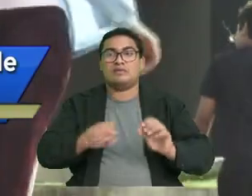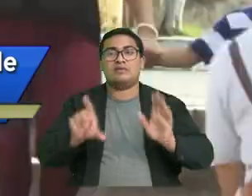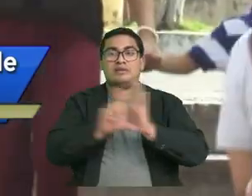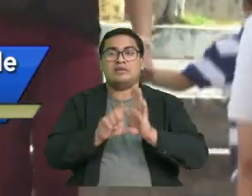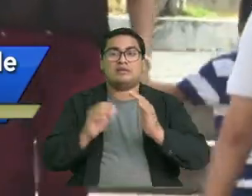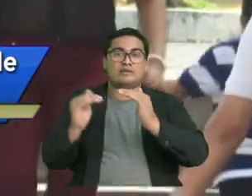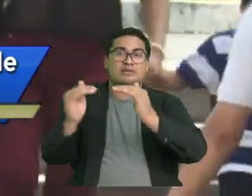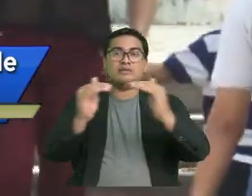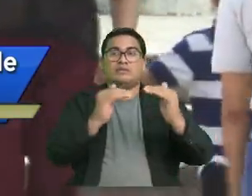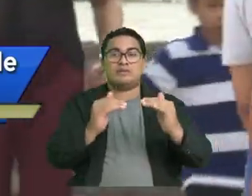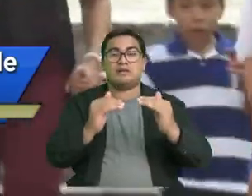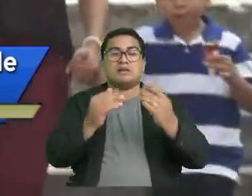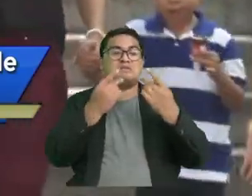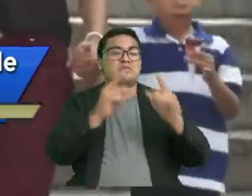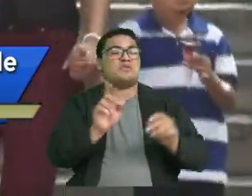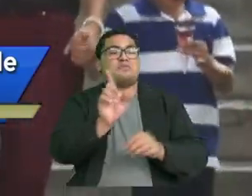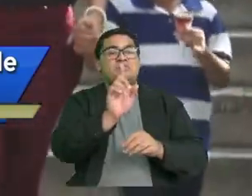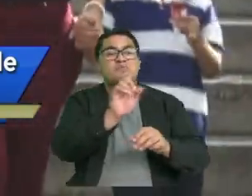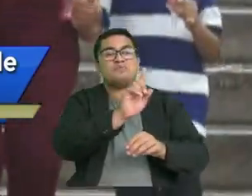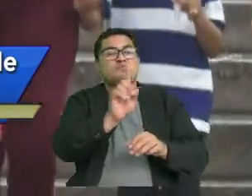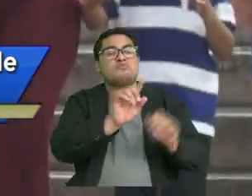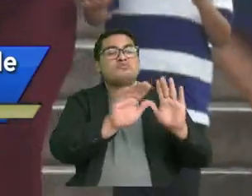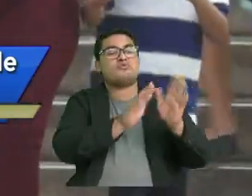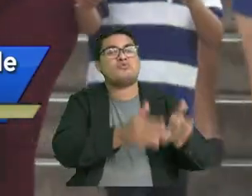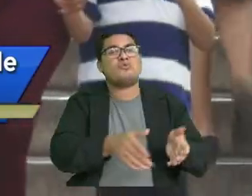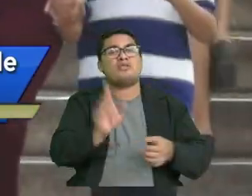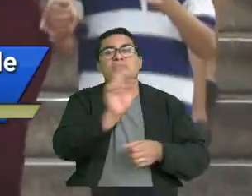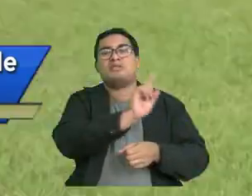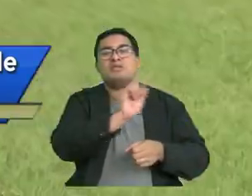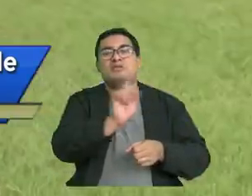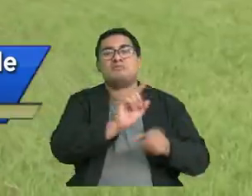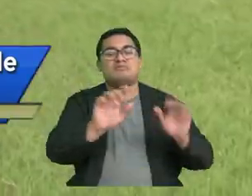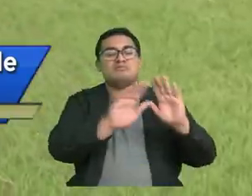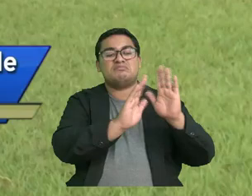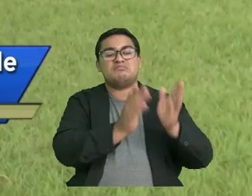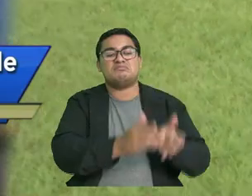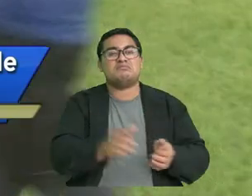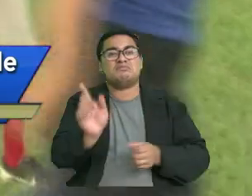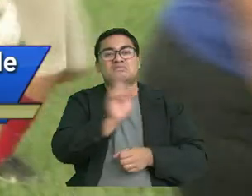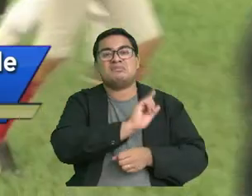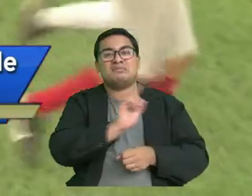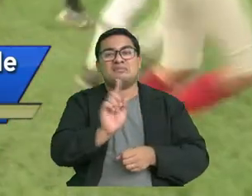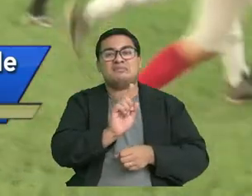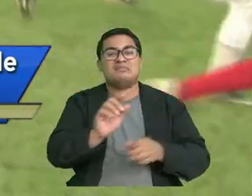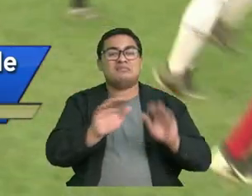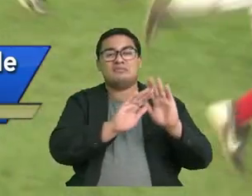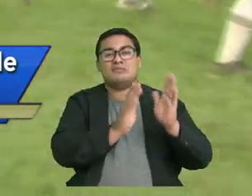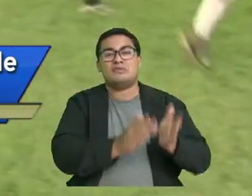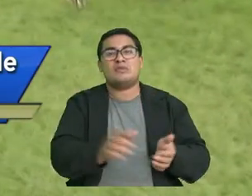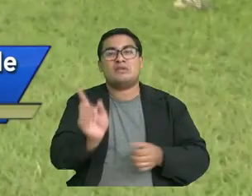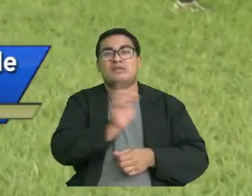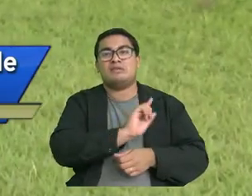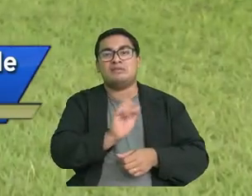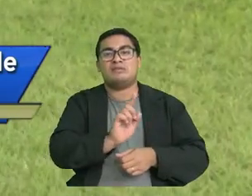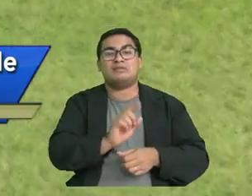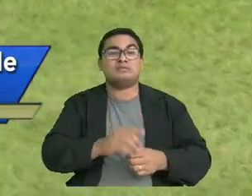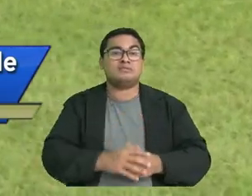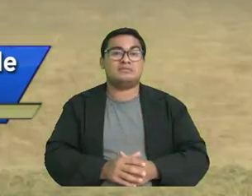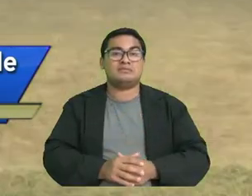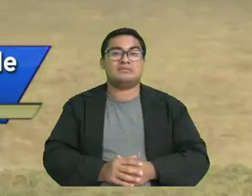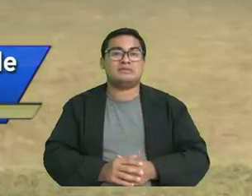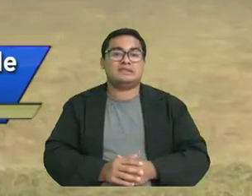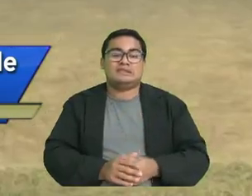ley, menos las mujeres. Tácitamente. Tácitamente. Tristemente,